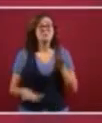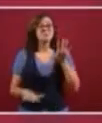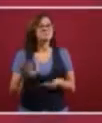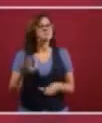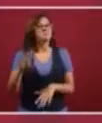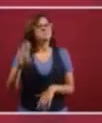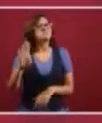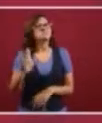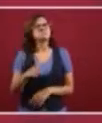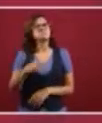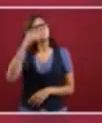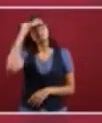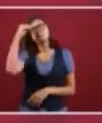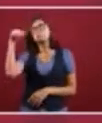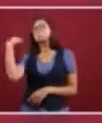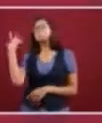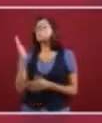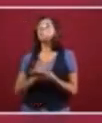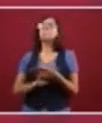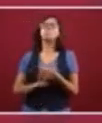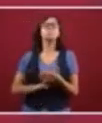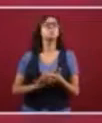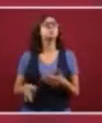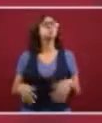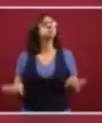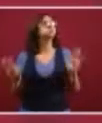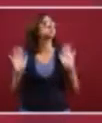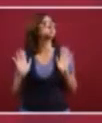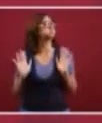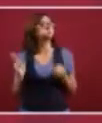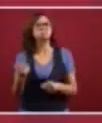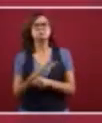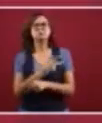pasado nada como si llegamos